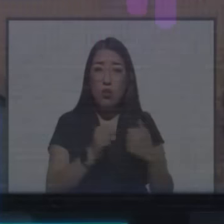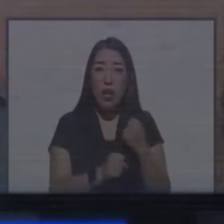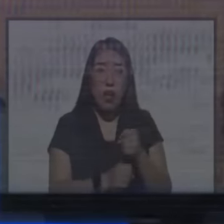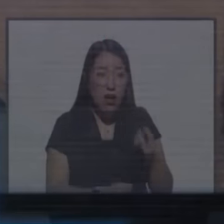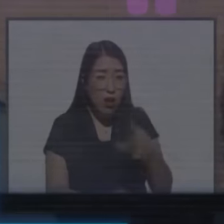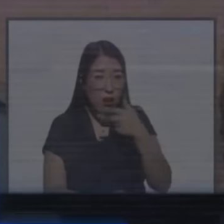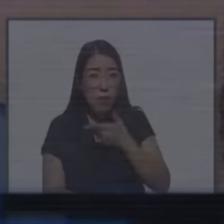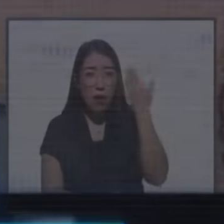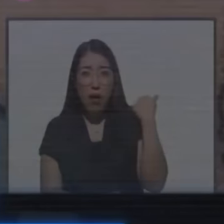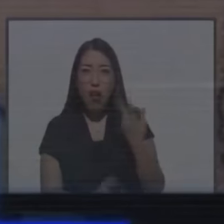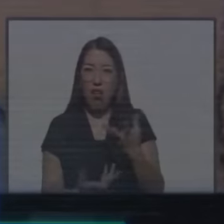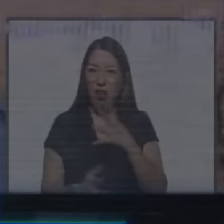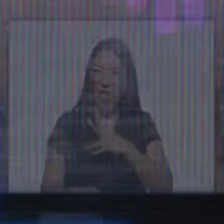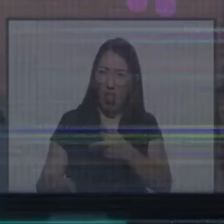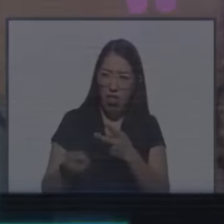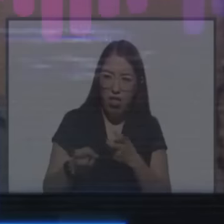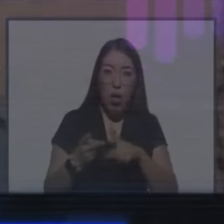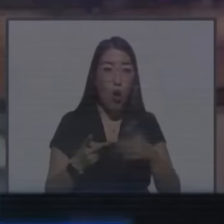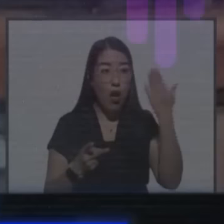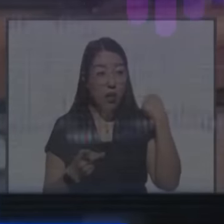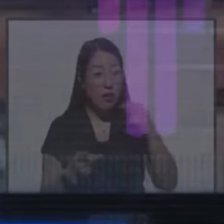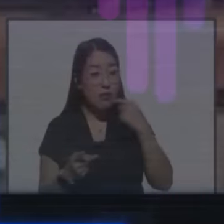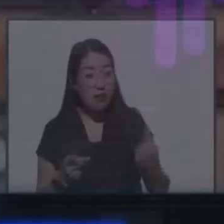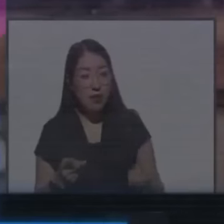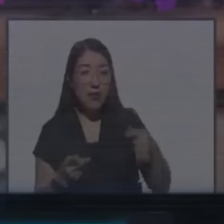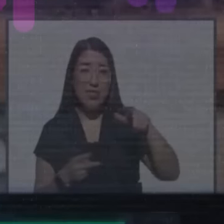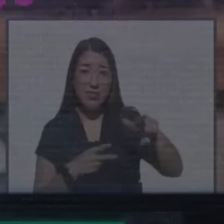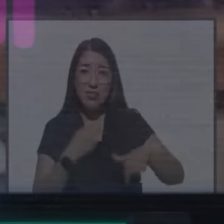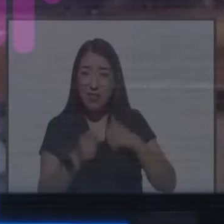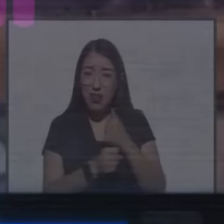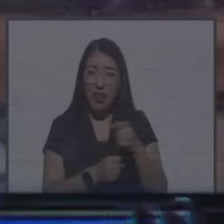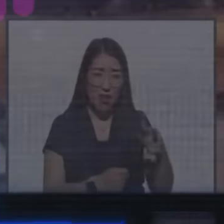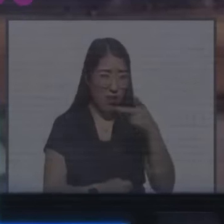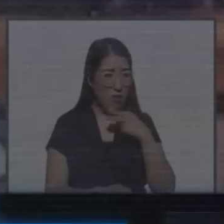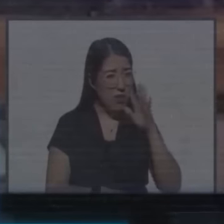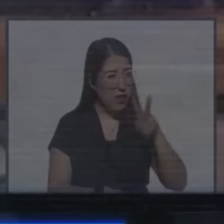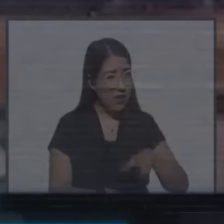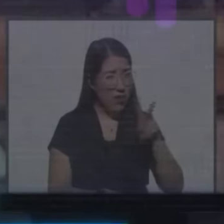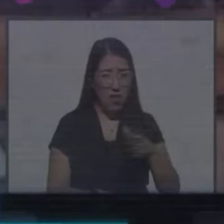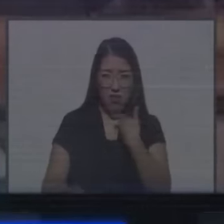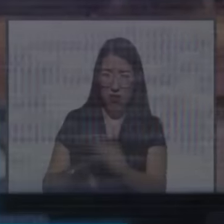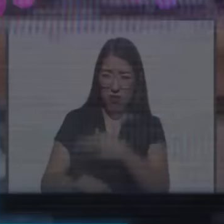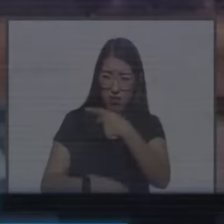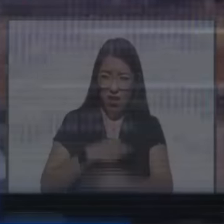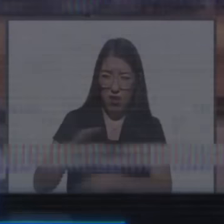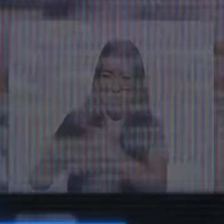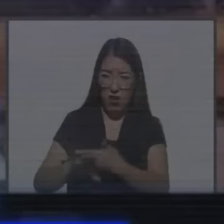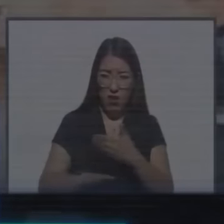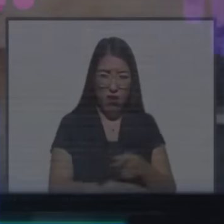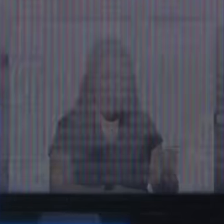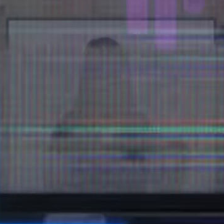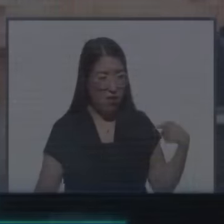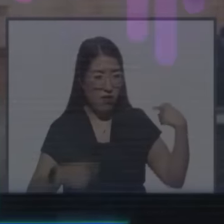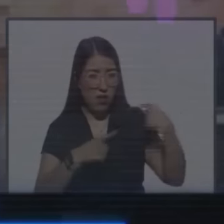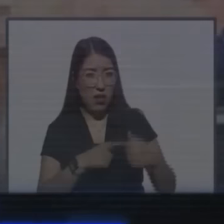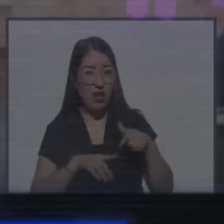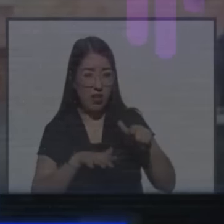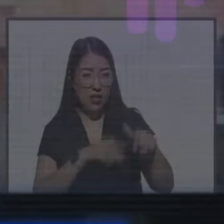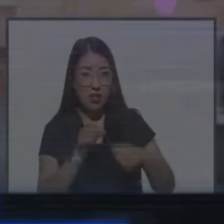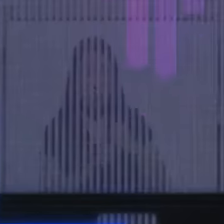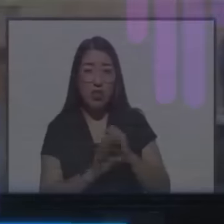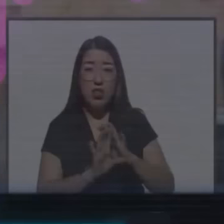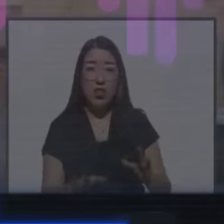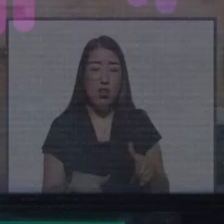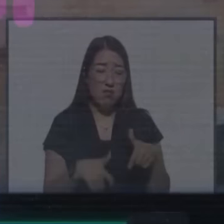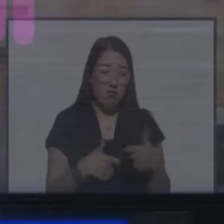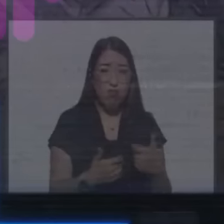de cuando tenía 17 años de edad, es un hombre que dañó, es un hombre que a los 17 años había acumulado una gran fortuna, que ocultó